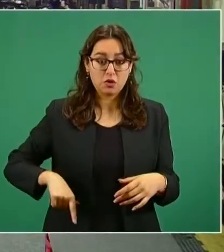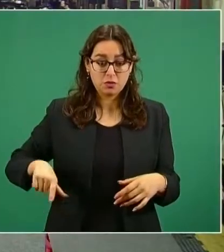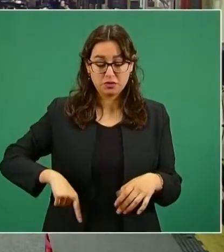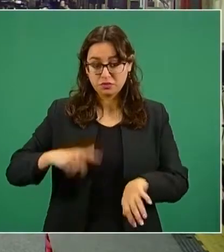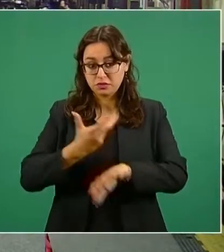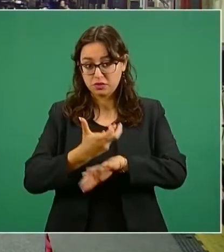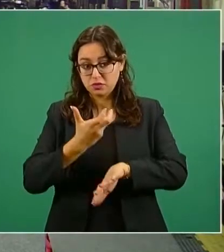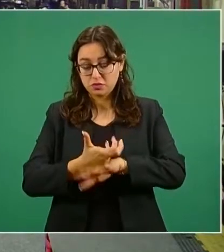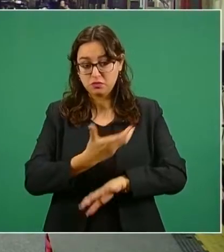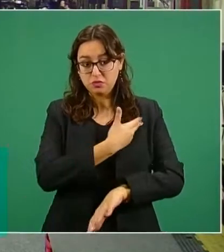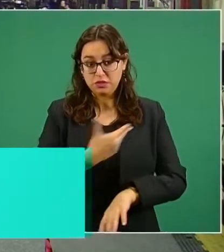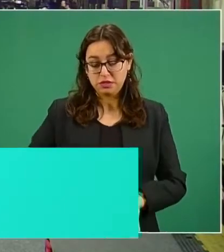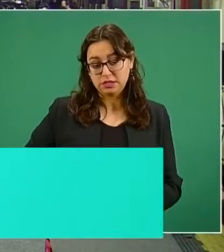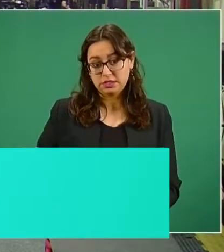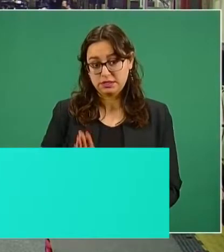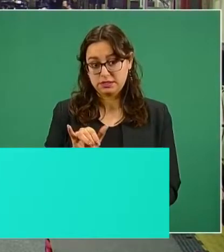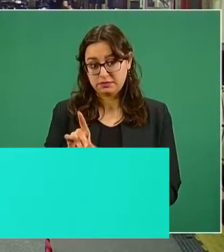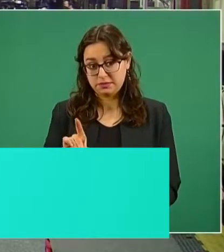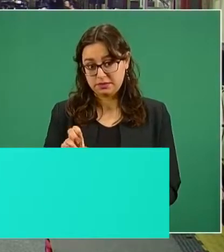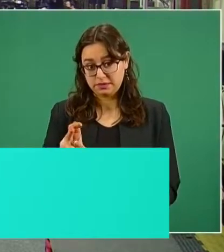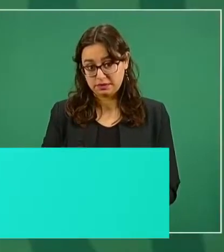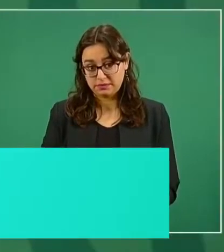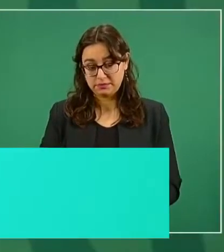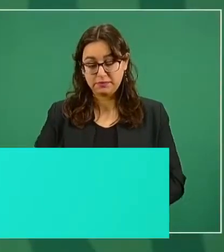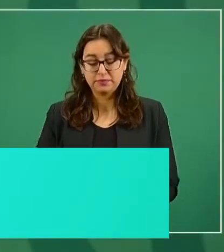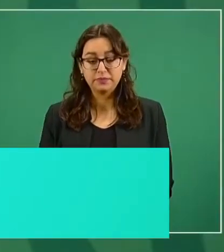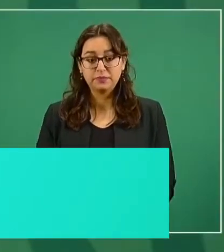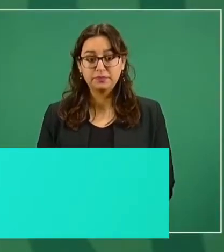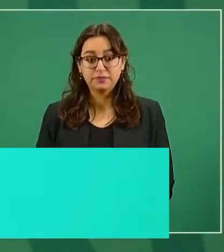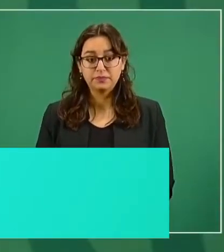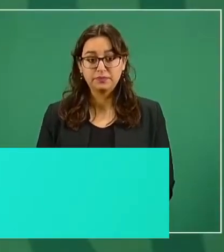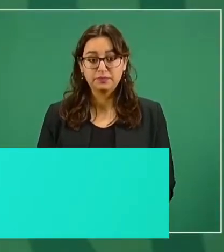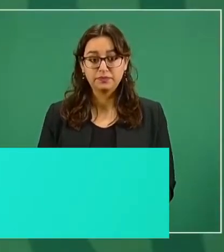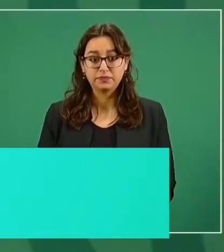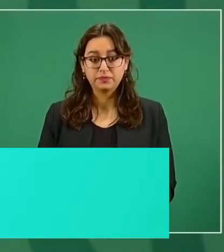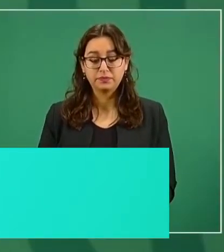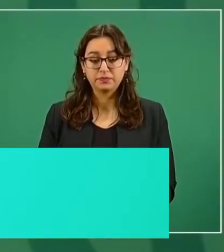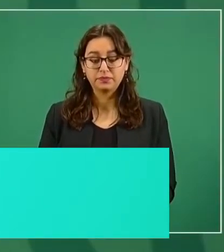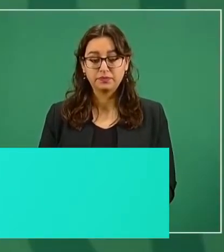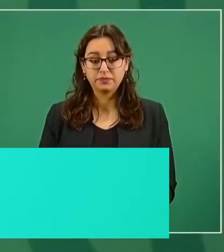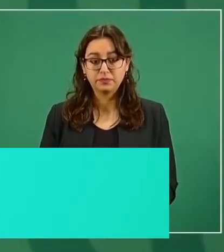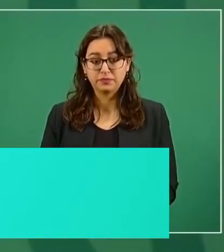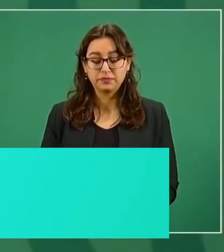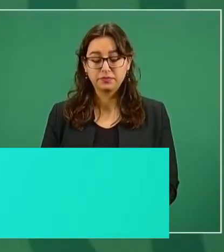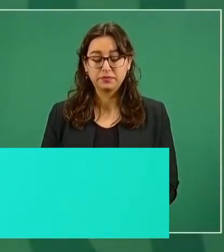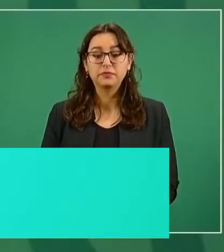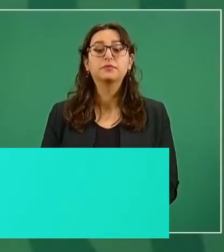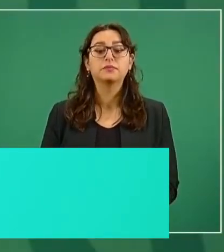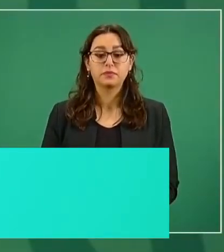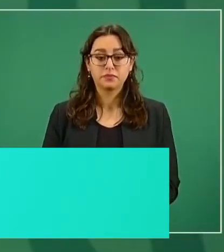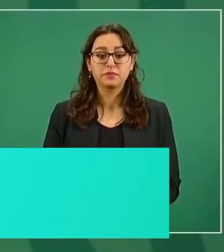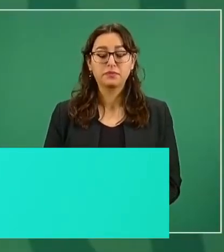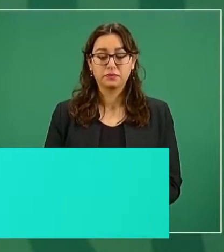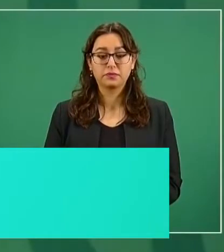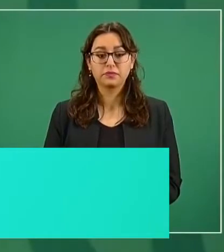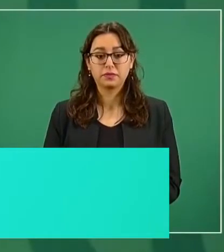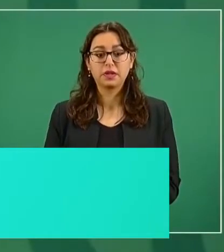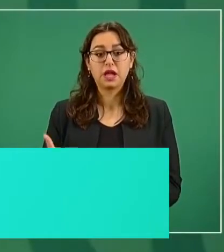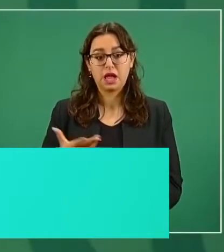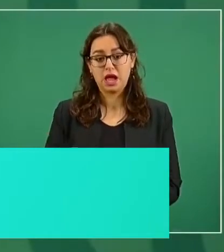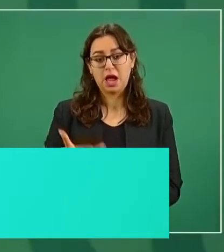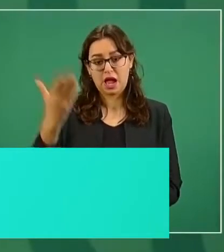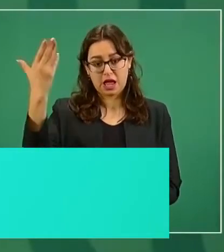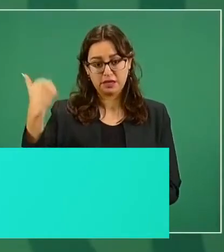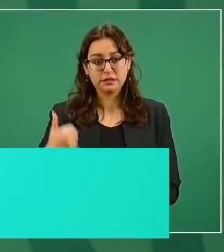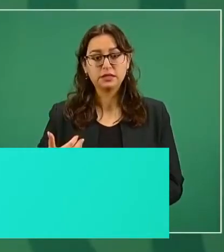si este a partir de la conversación telefónica que construimos con un presidente